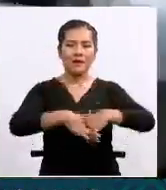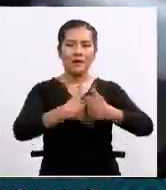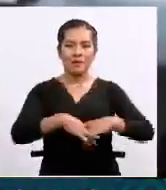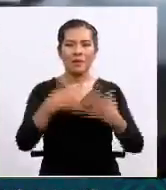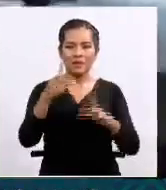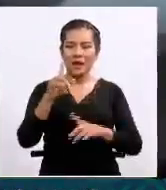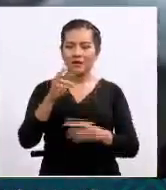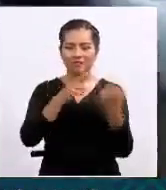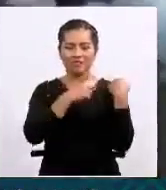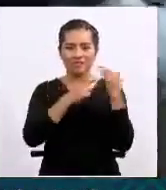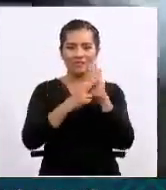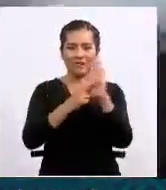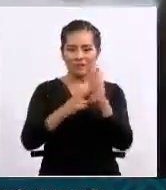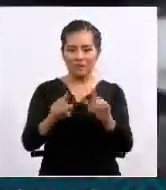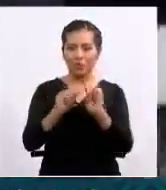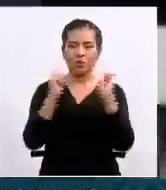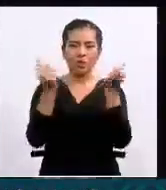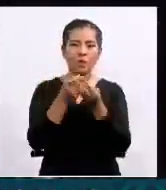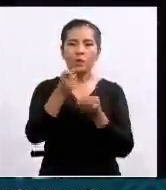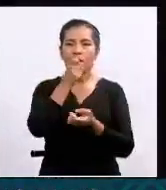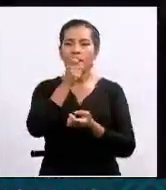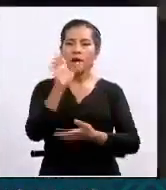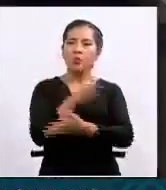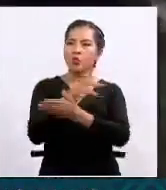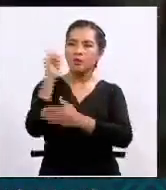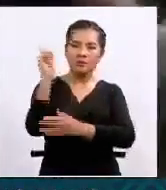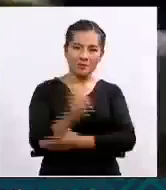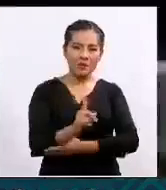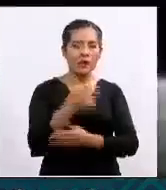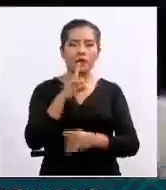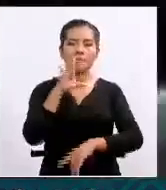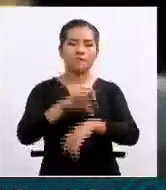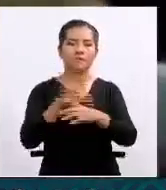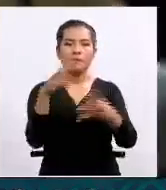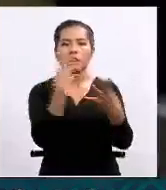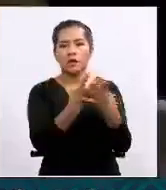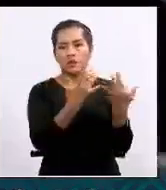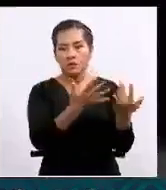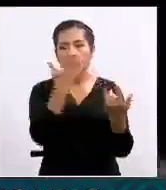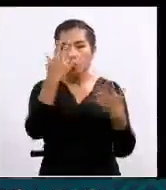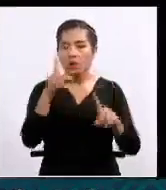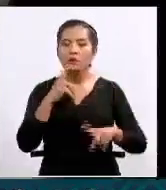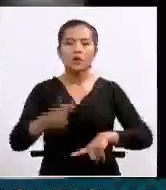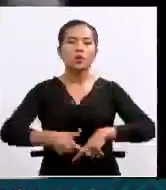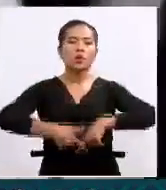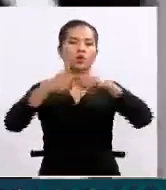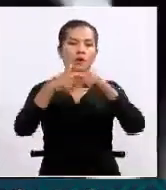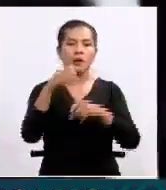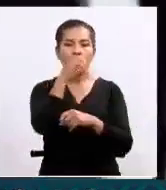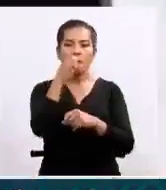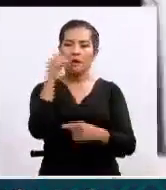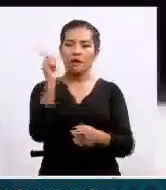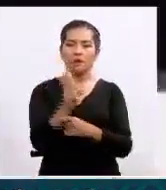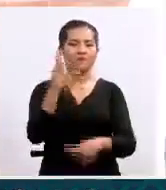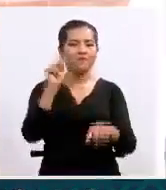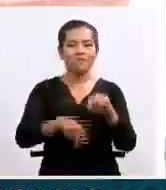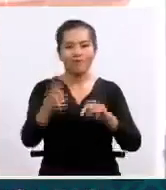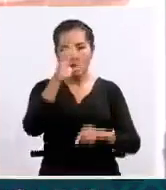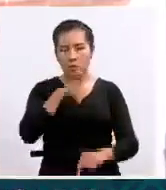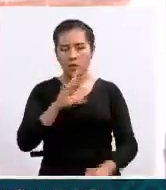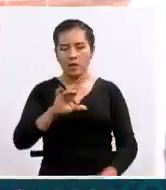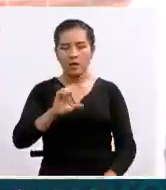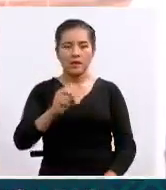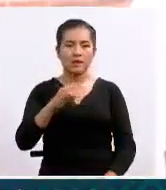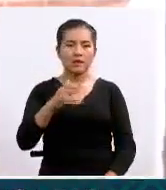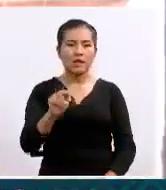Santos, representante de Drives Producciones, acusado por el delito de estafa debido a la cancelación del concierto de Christian Nodal en La Paz.